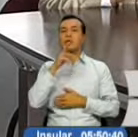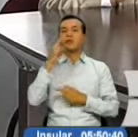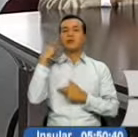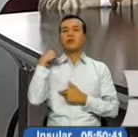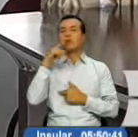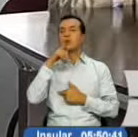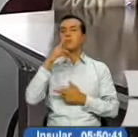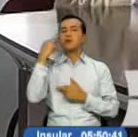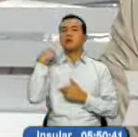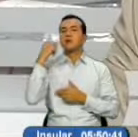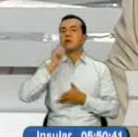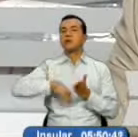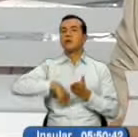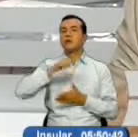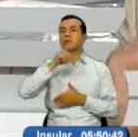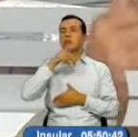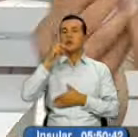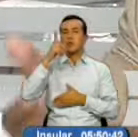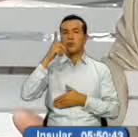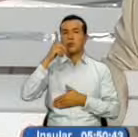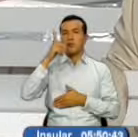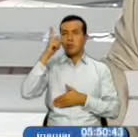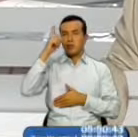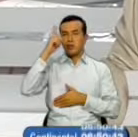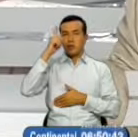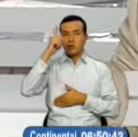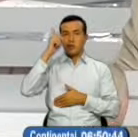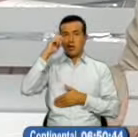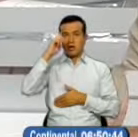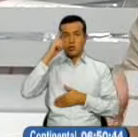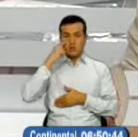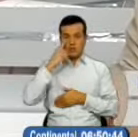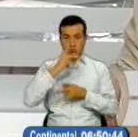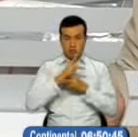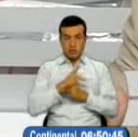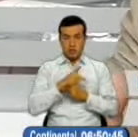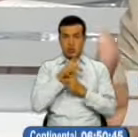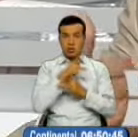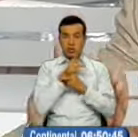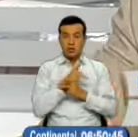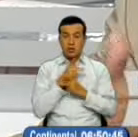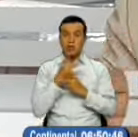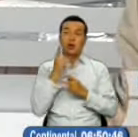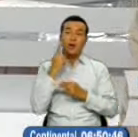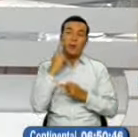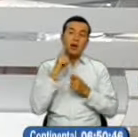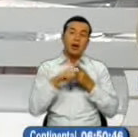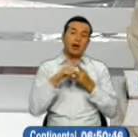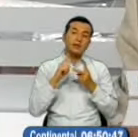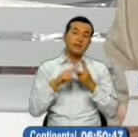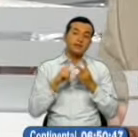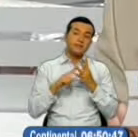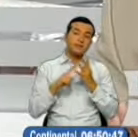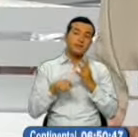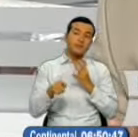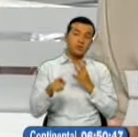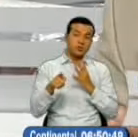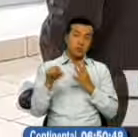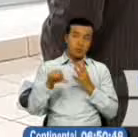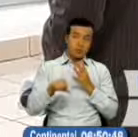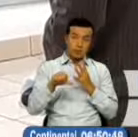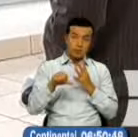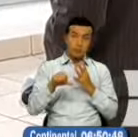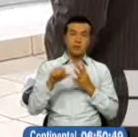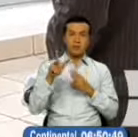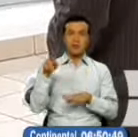de calificar el delito. El Estado que brinda la protección es el Estado que quien califica qué tipo de delito cometió.